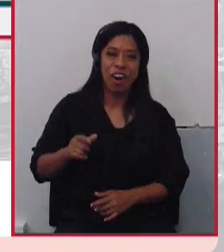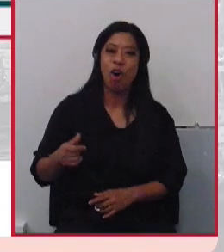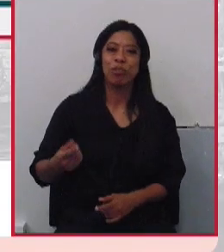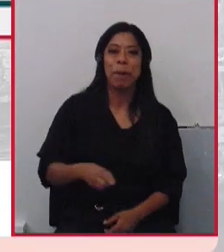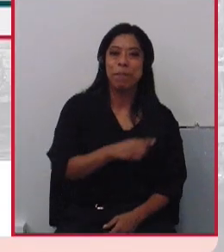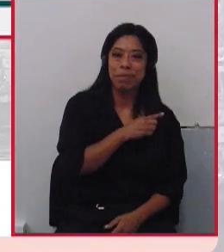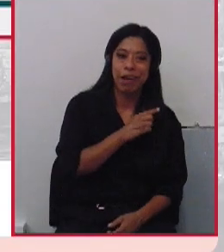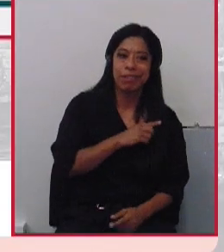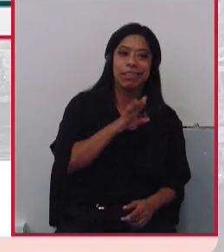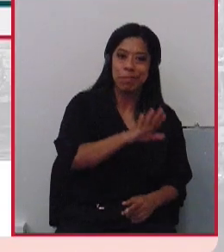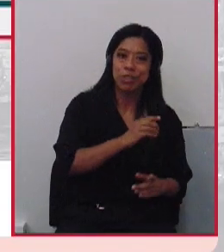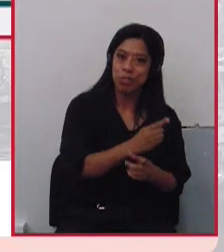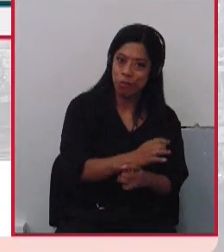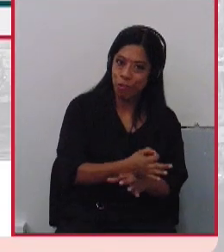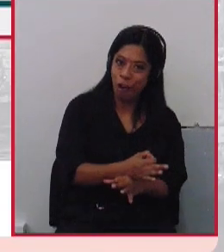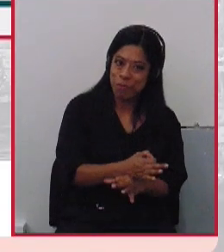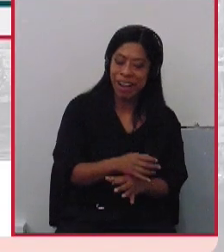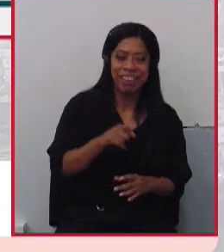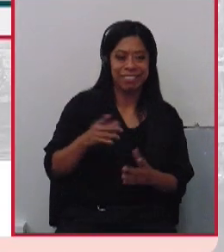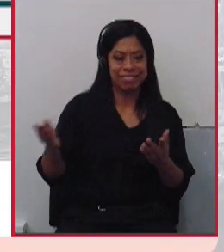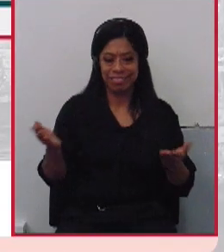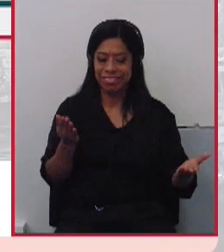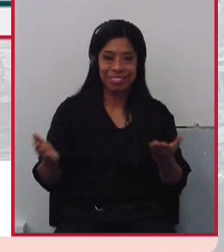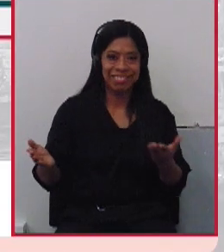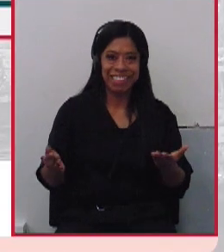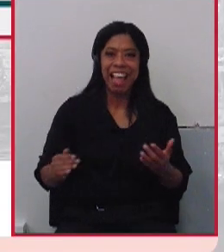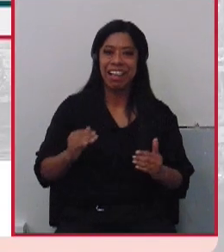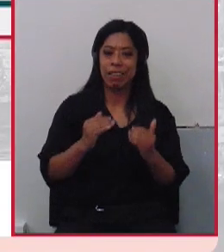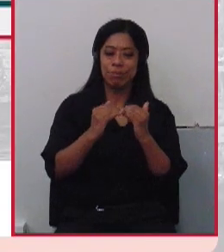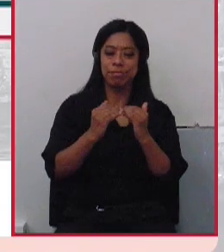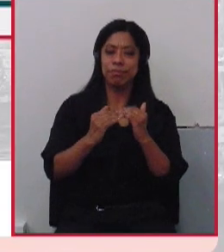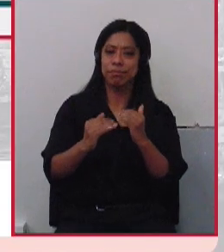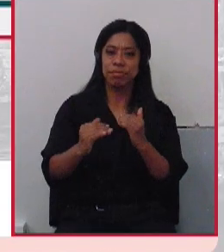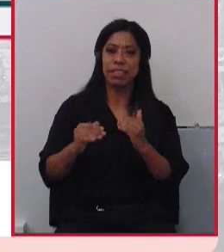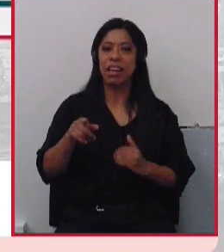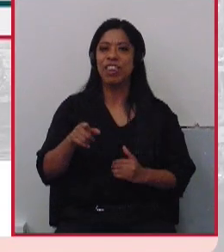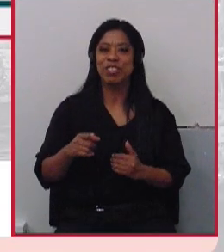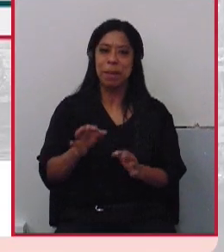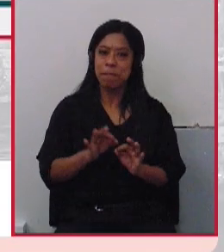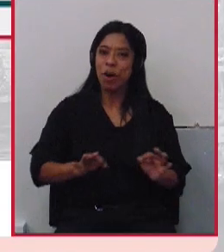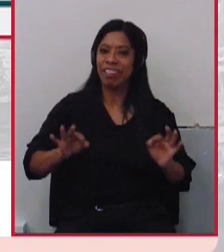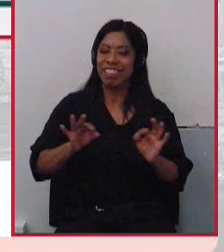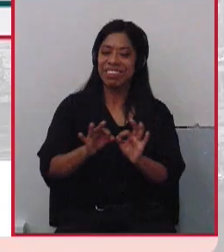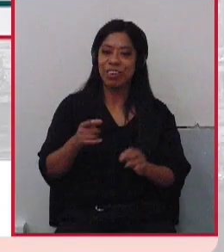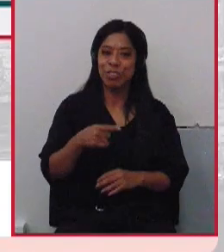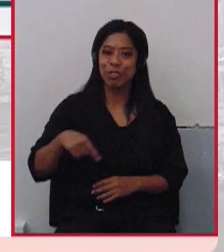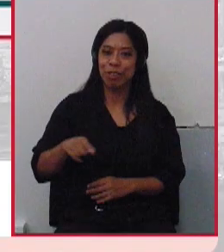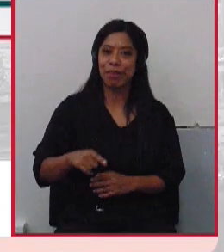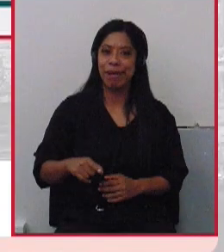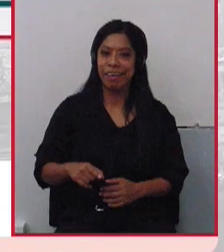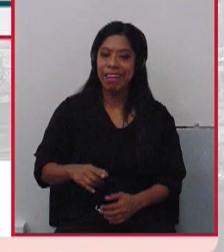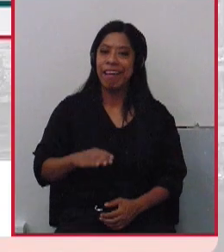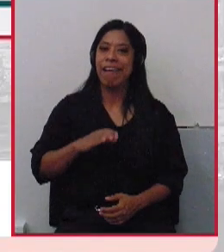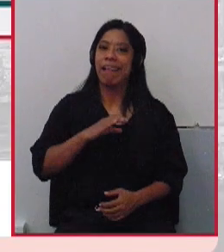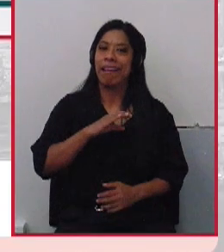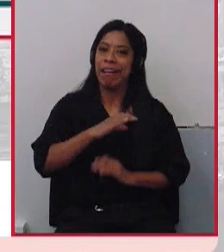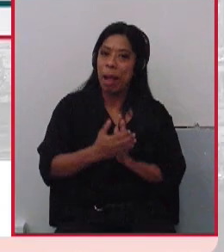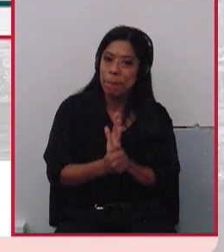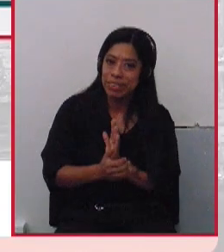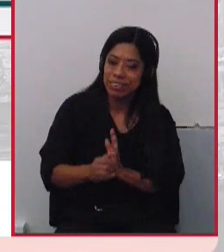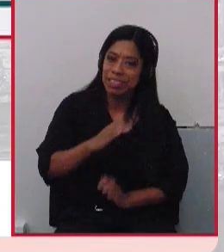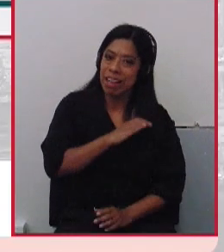otro comportamiento. Hay un parámetro importante que es la capacidad que